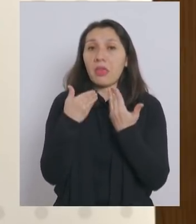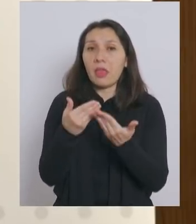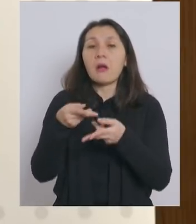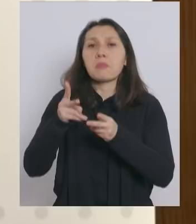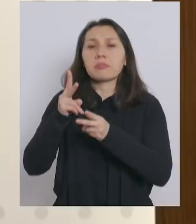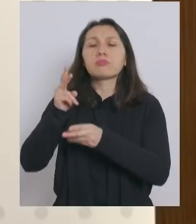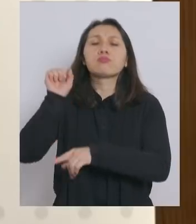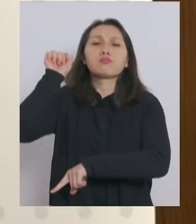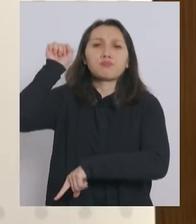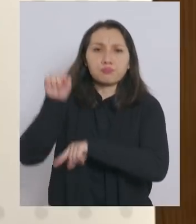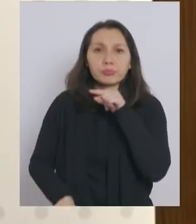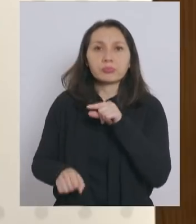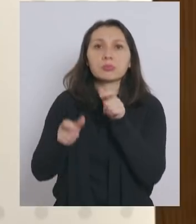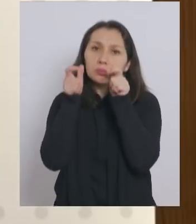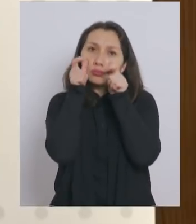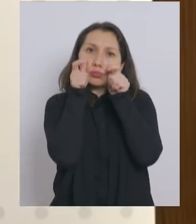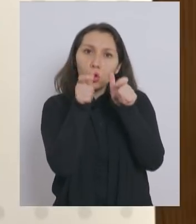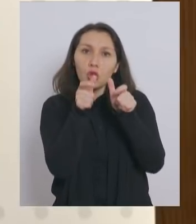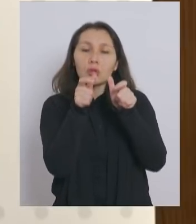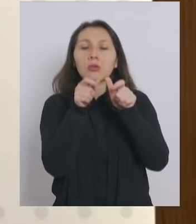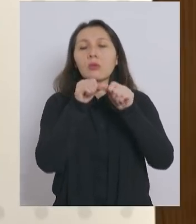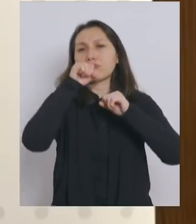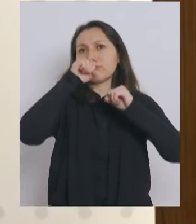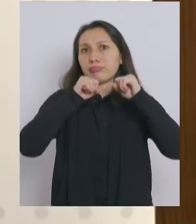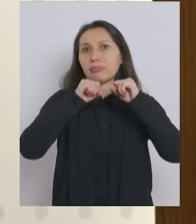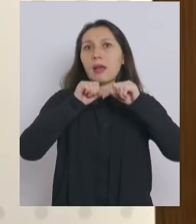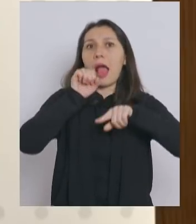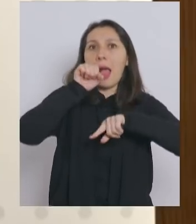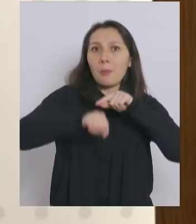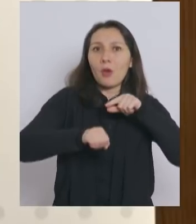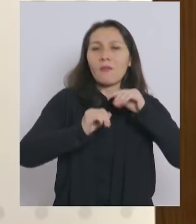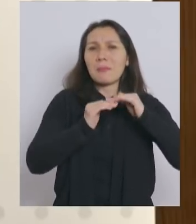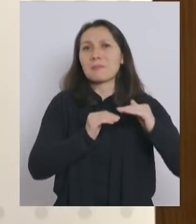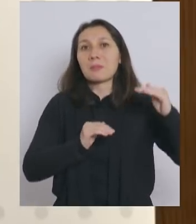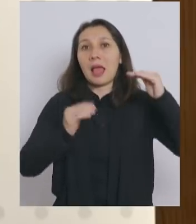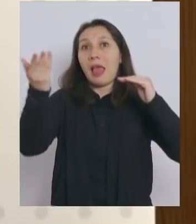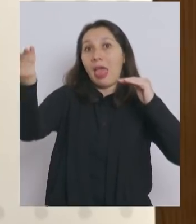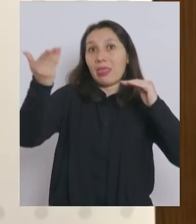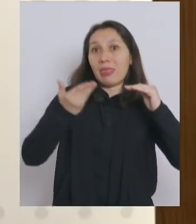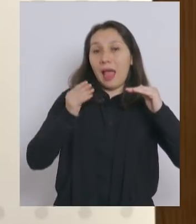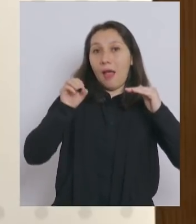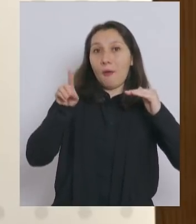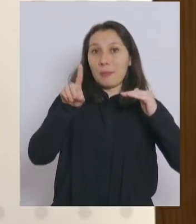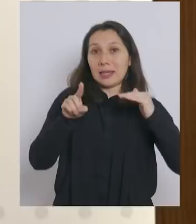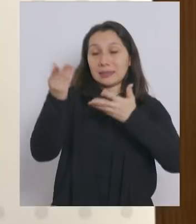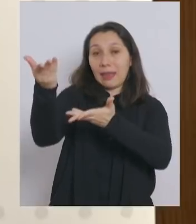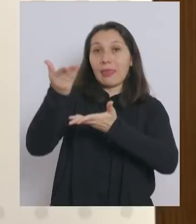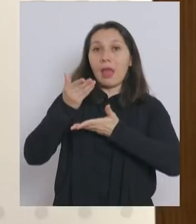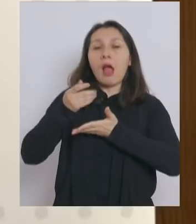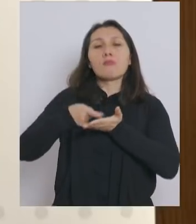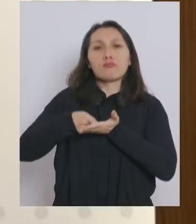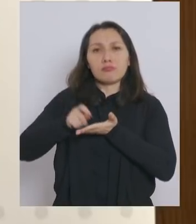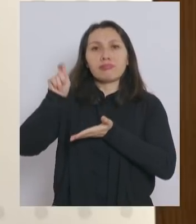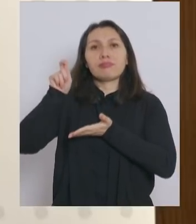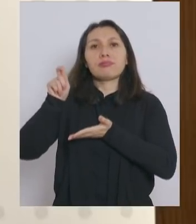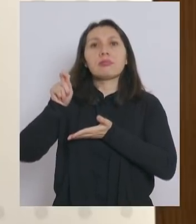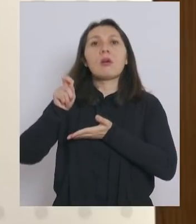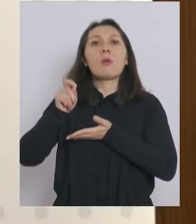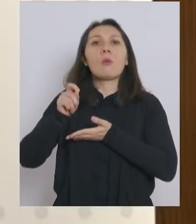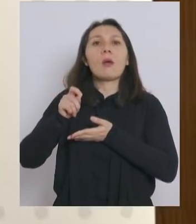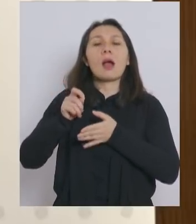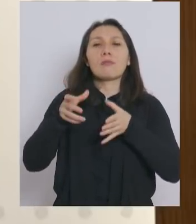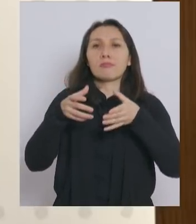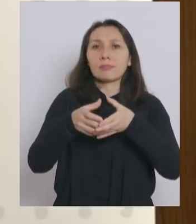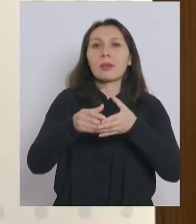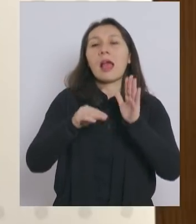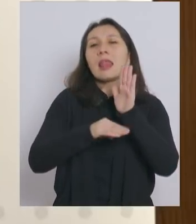la acreditación a las agencias reguladoras de alto nivel, y es la que en el fondo nos otorga a nosotros la acreditación de agencia nivel 4 a